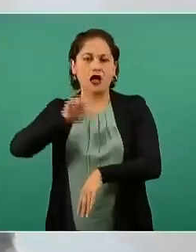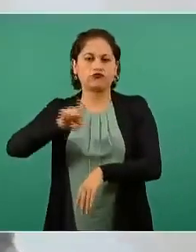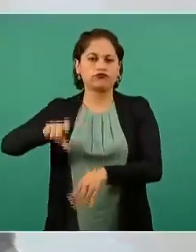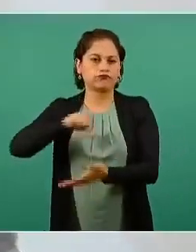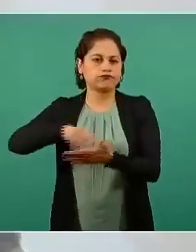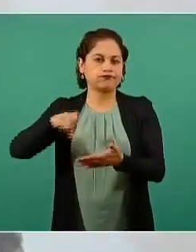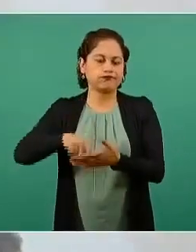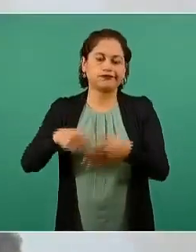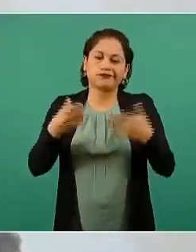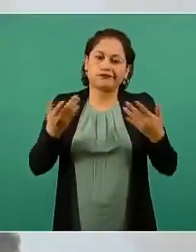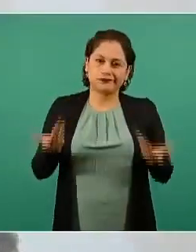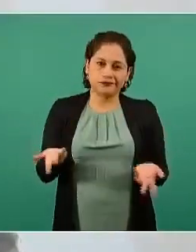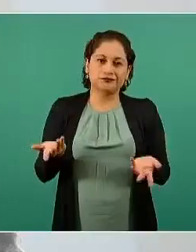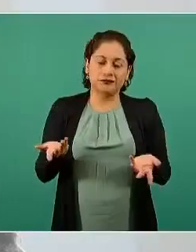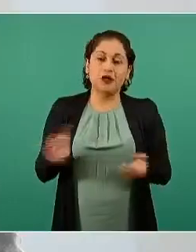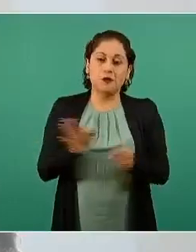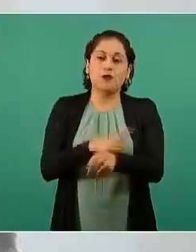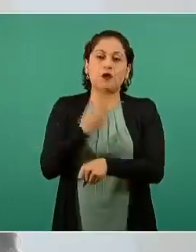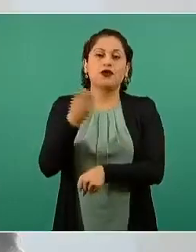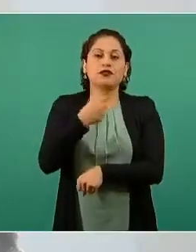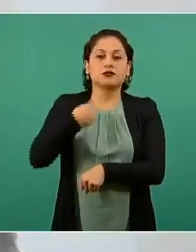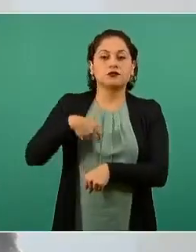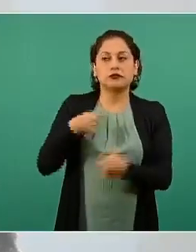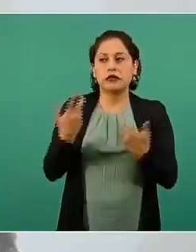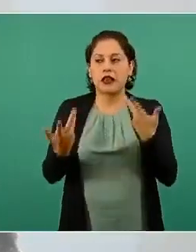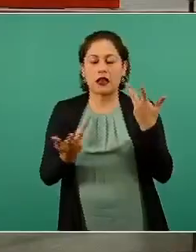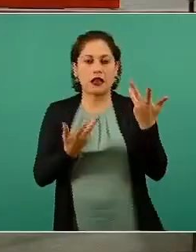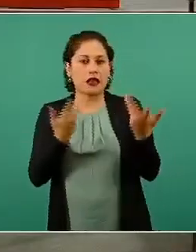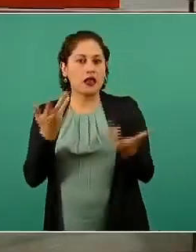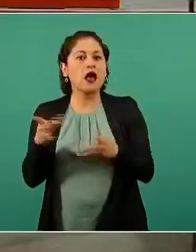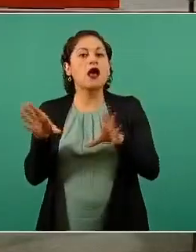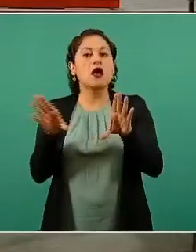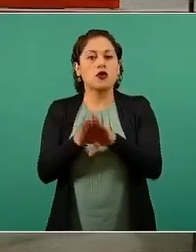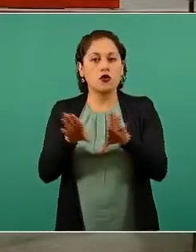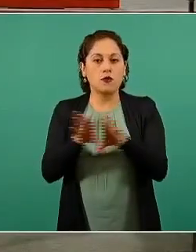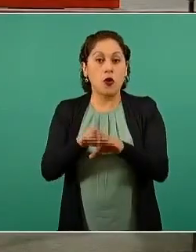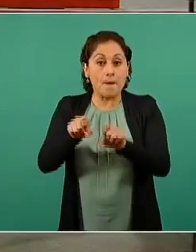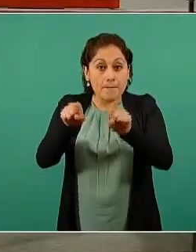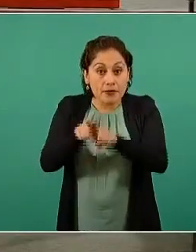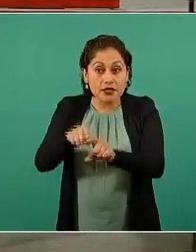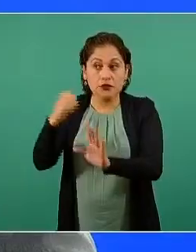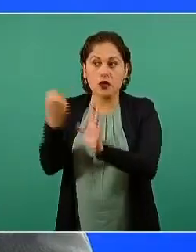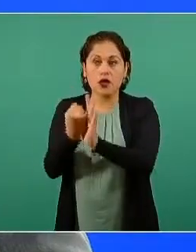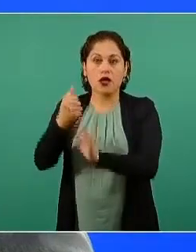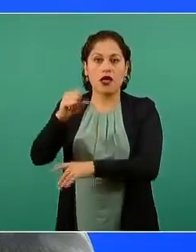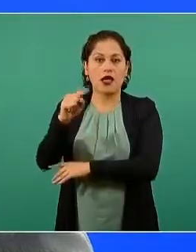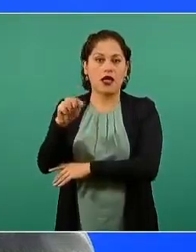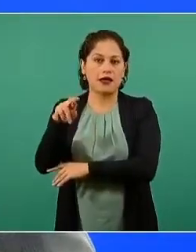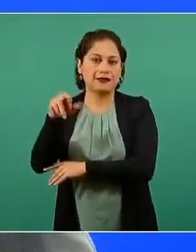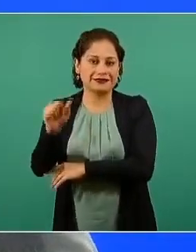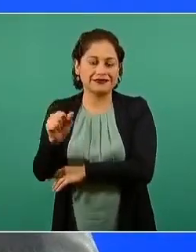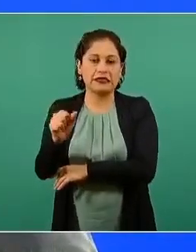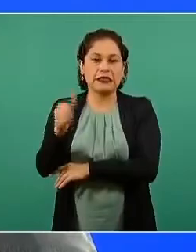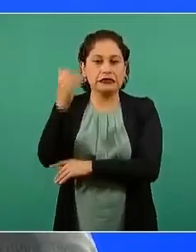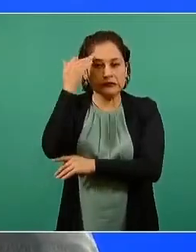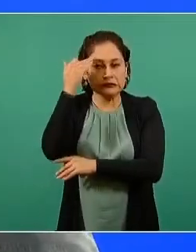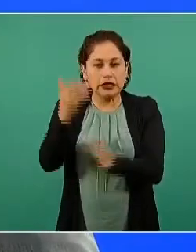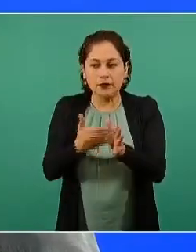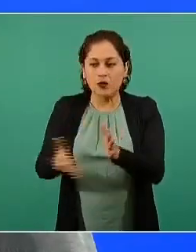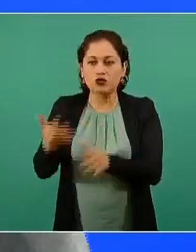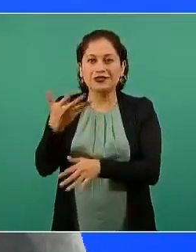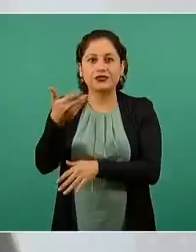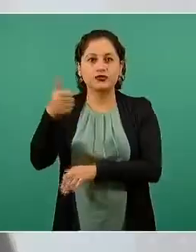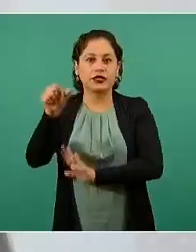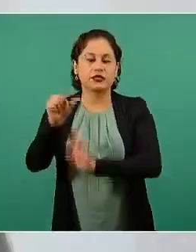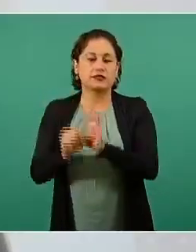se adelantaba el acceso de nuestra región a la vacuna AstraZeneca entre 3 y 5 o 6 meses. O sea que